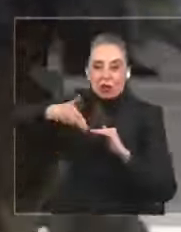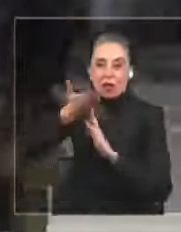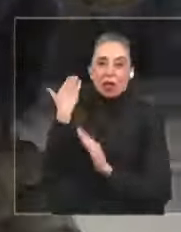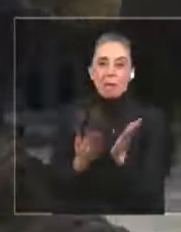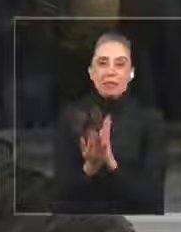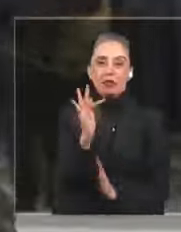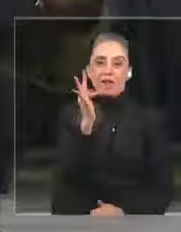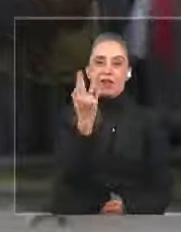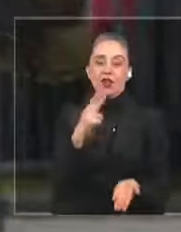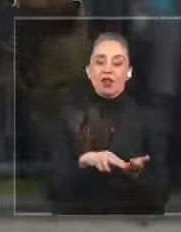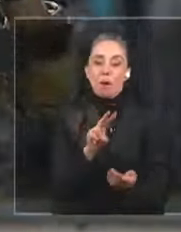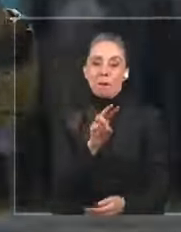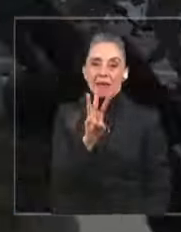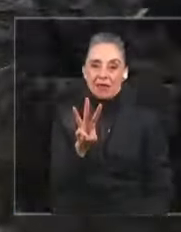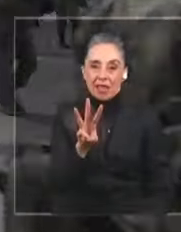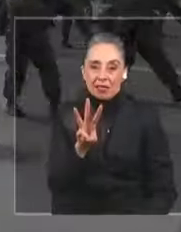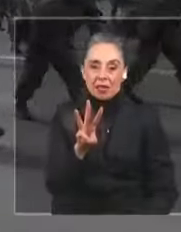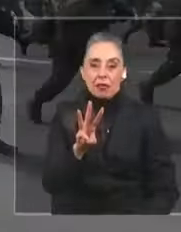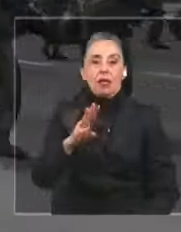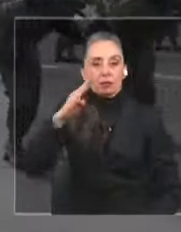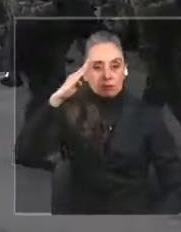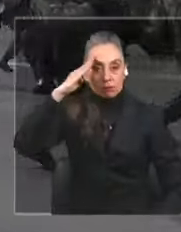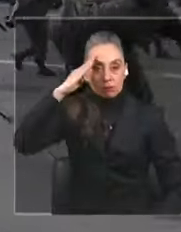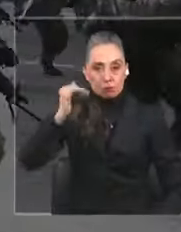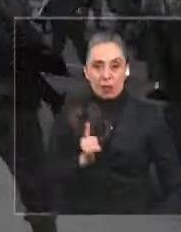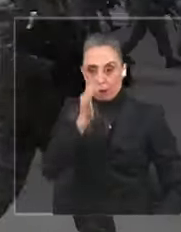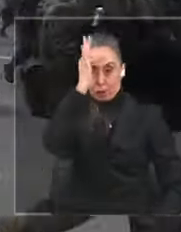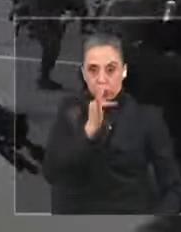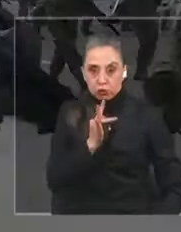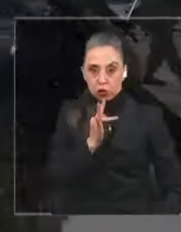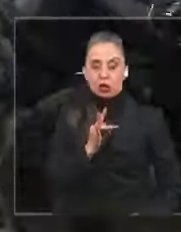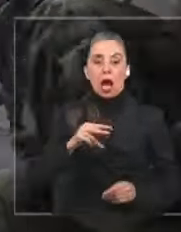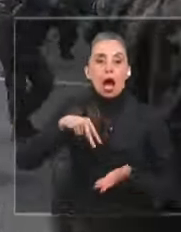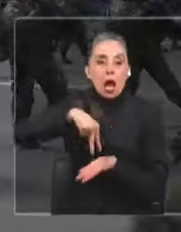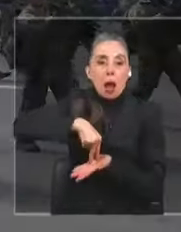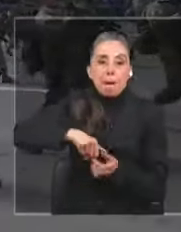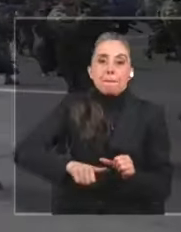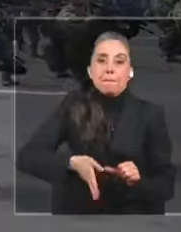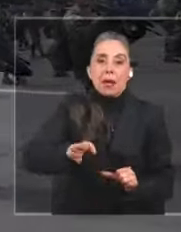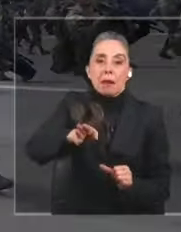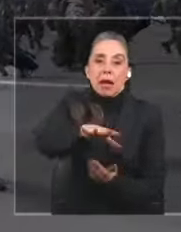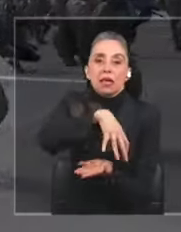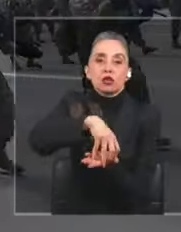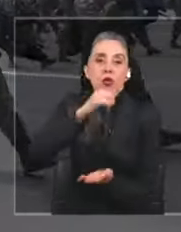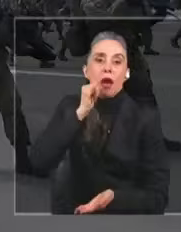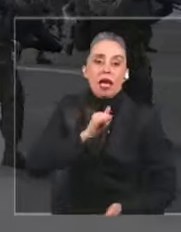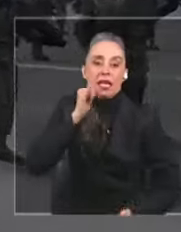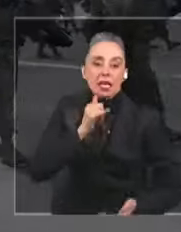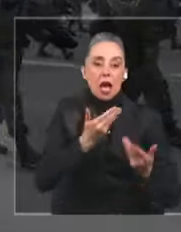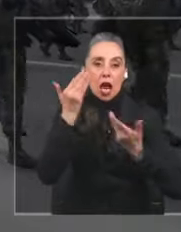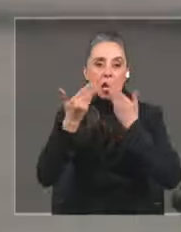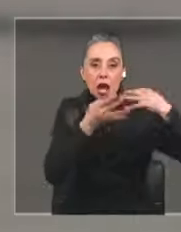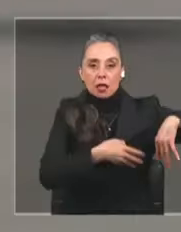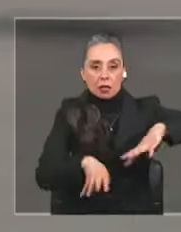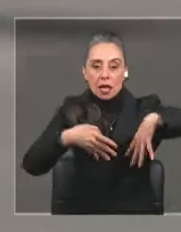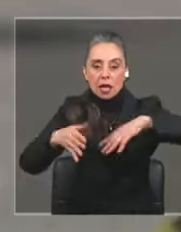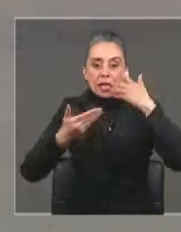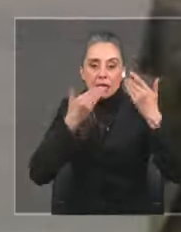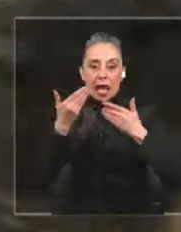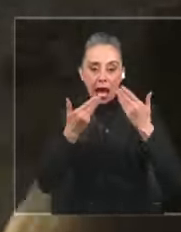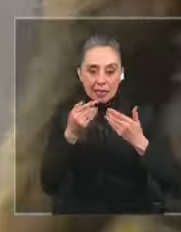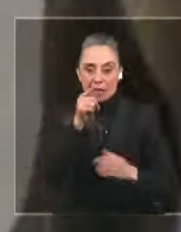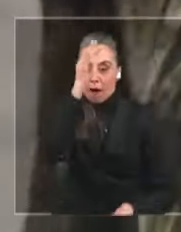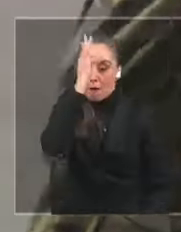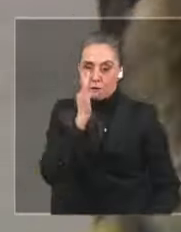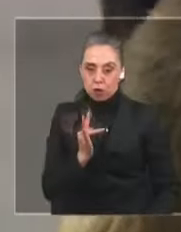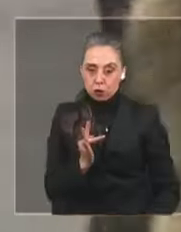febrero del 2023 efectúa personal que posee su asiento permanente en la ciudad de Iquique. El